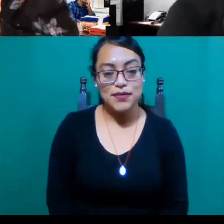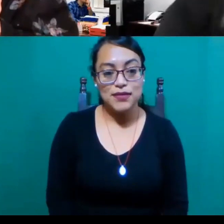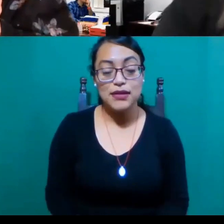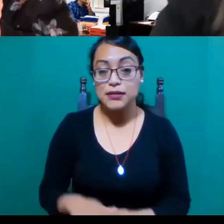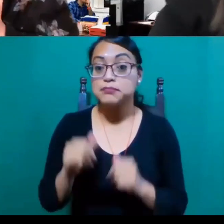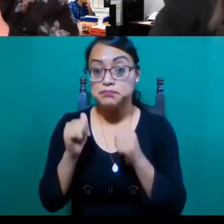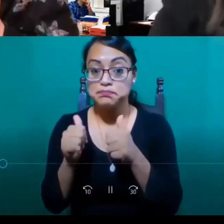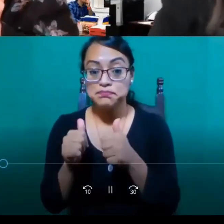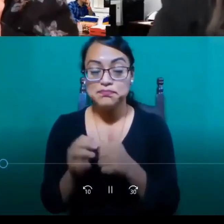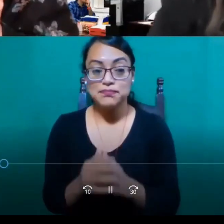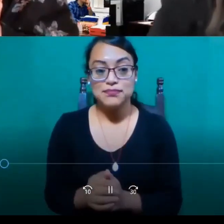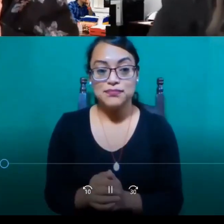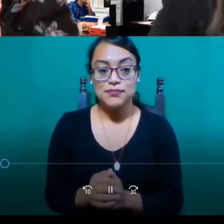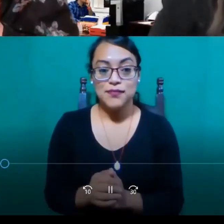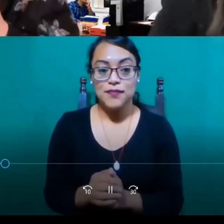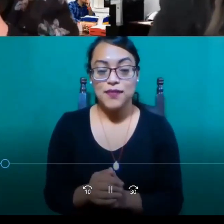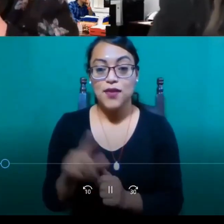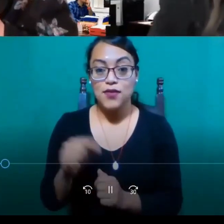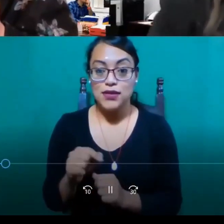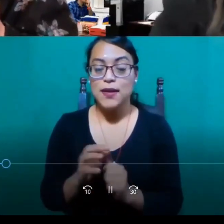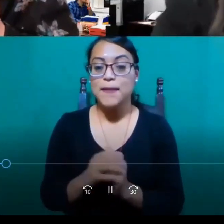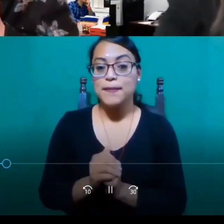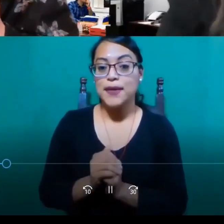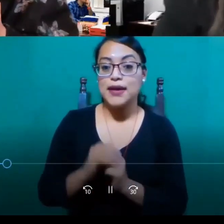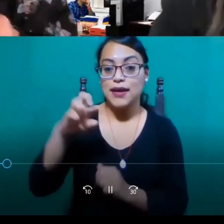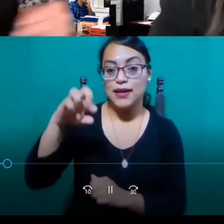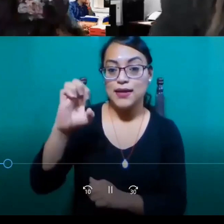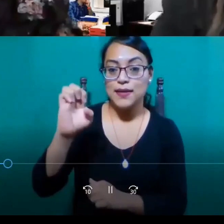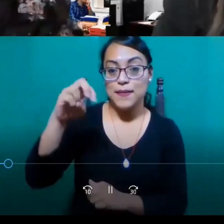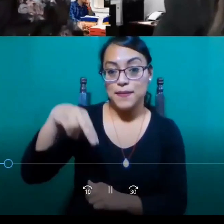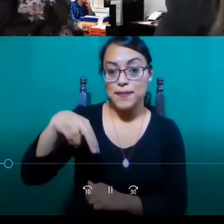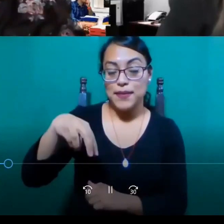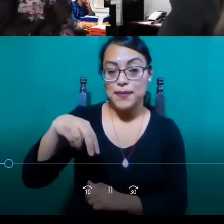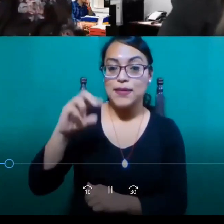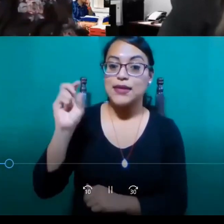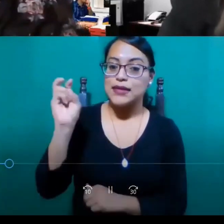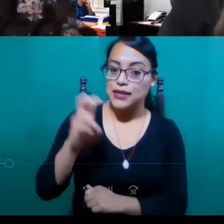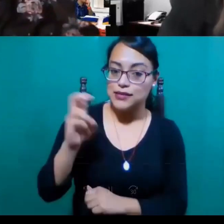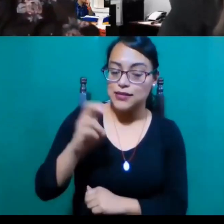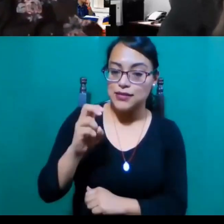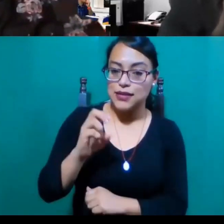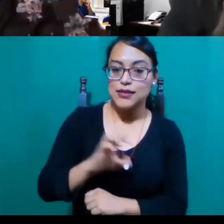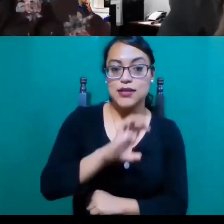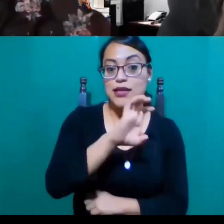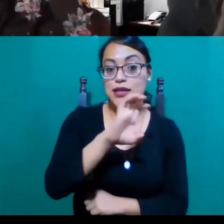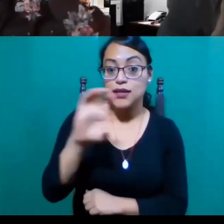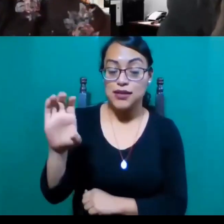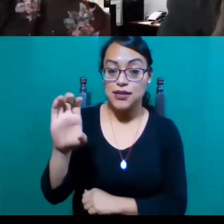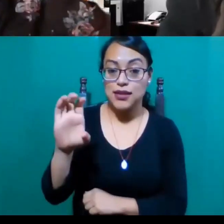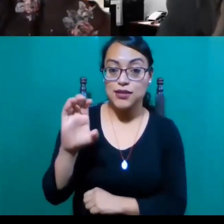Muy bien, entonces para el profesorado se paga mensualmente